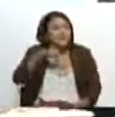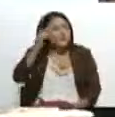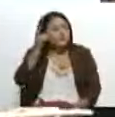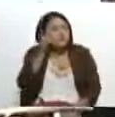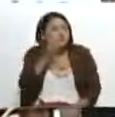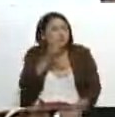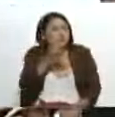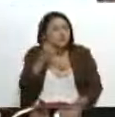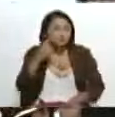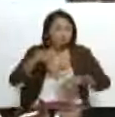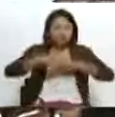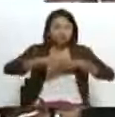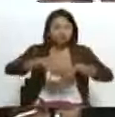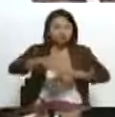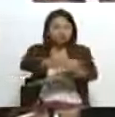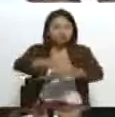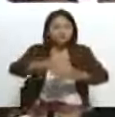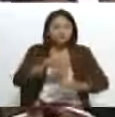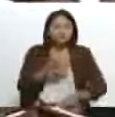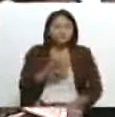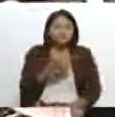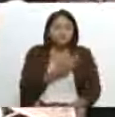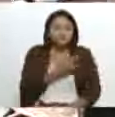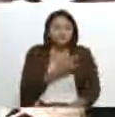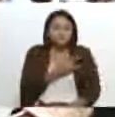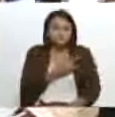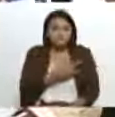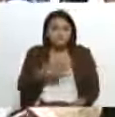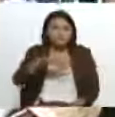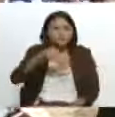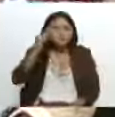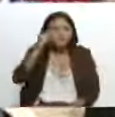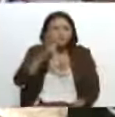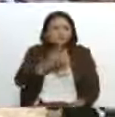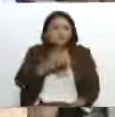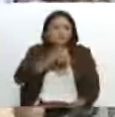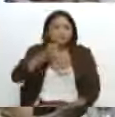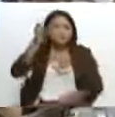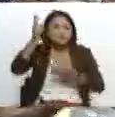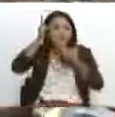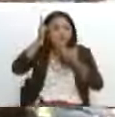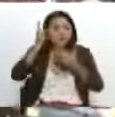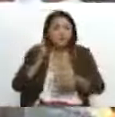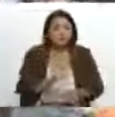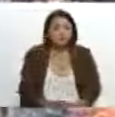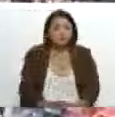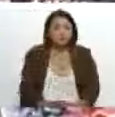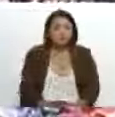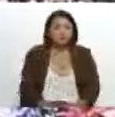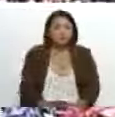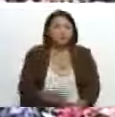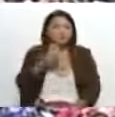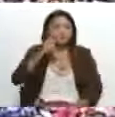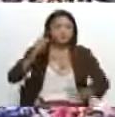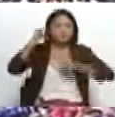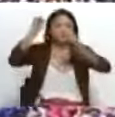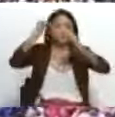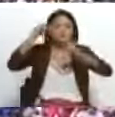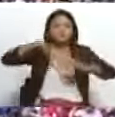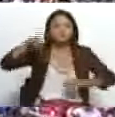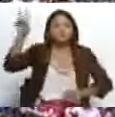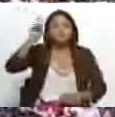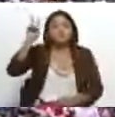avenida Universidad hoy en el Día de la Resistencia Indígena. ¡Que viva la